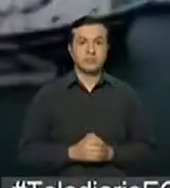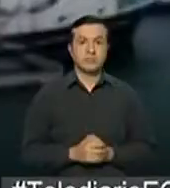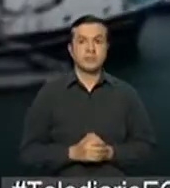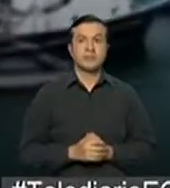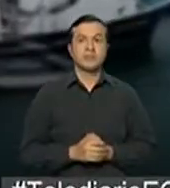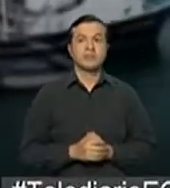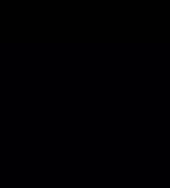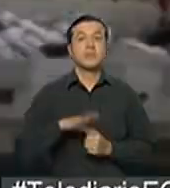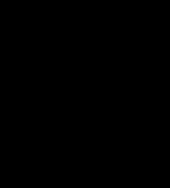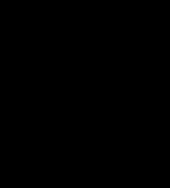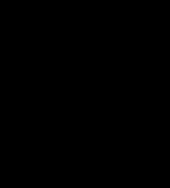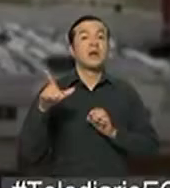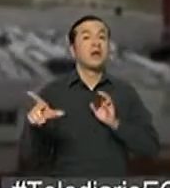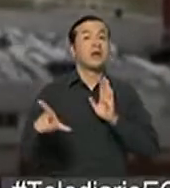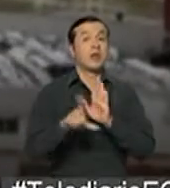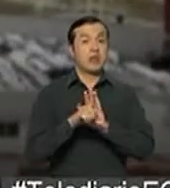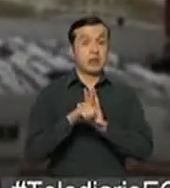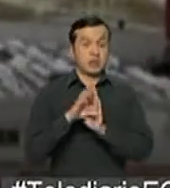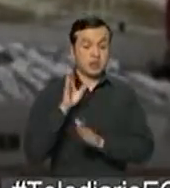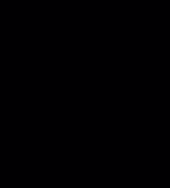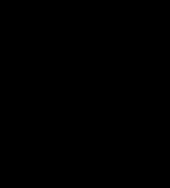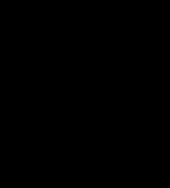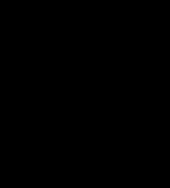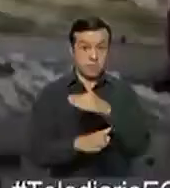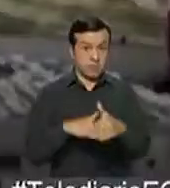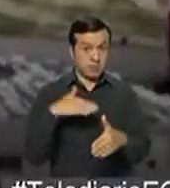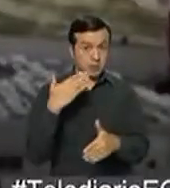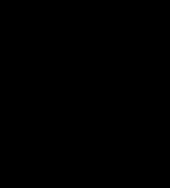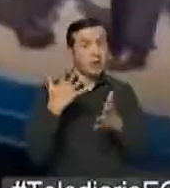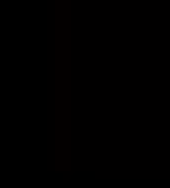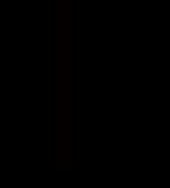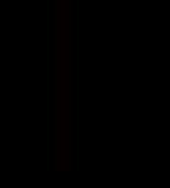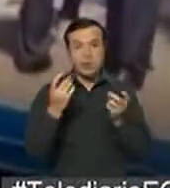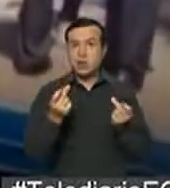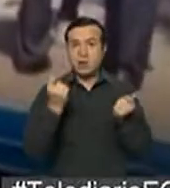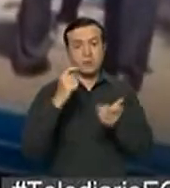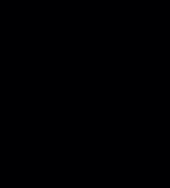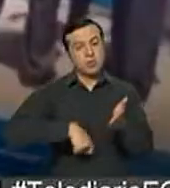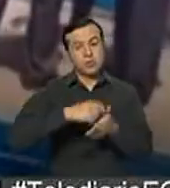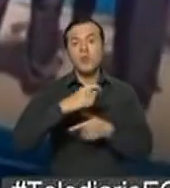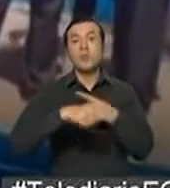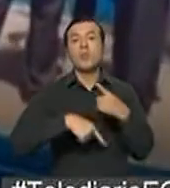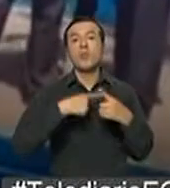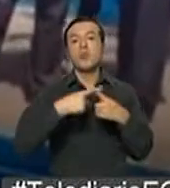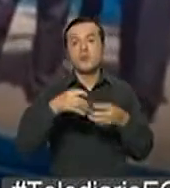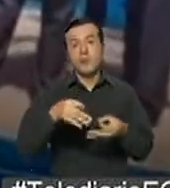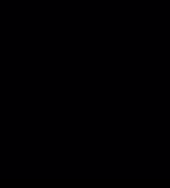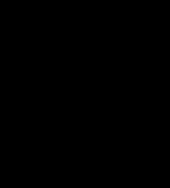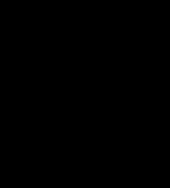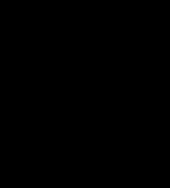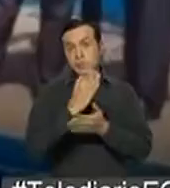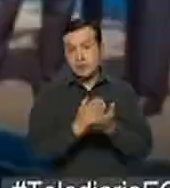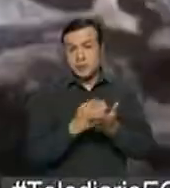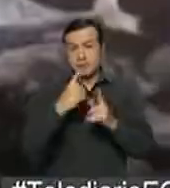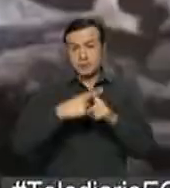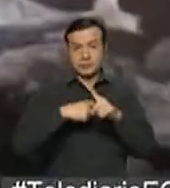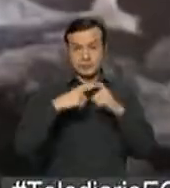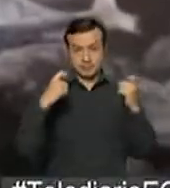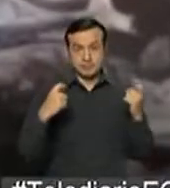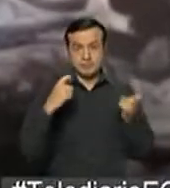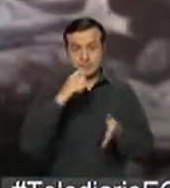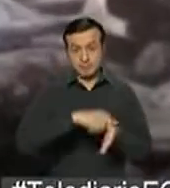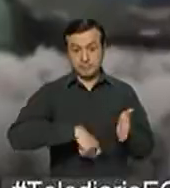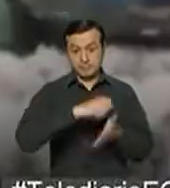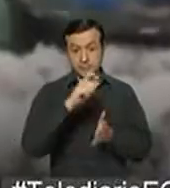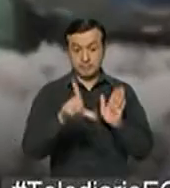El sector pesquero espera que la ley de acuicultura esté lista a fines de febrero o mediados de marzo. Con la